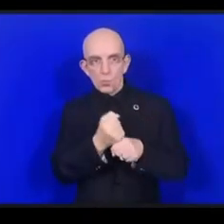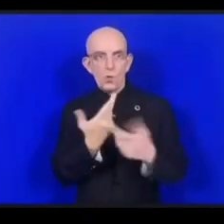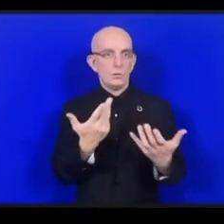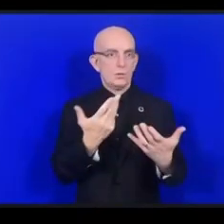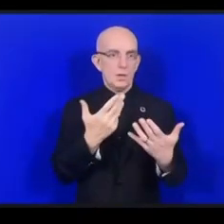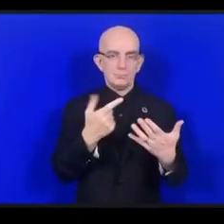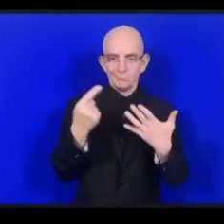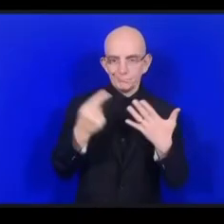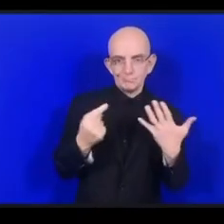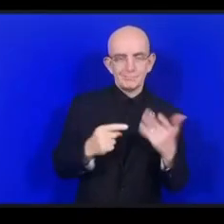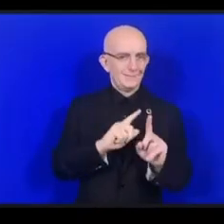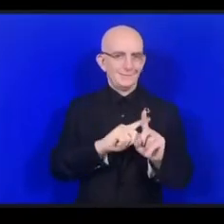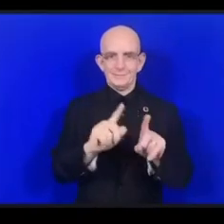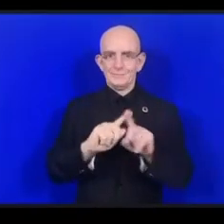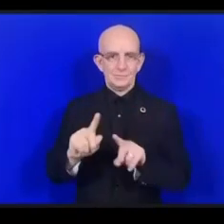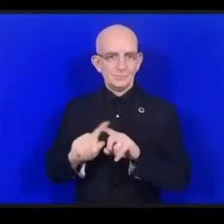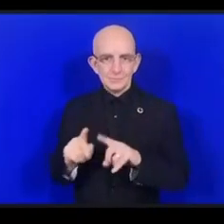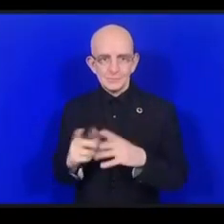si